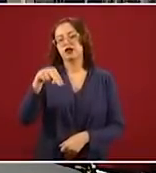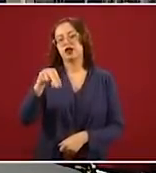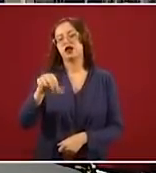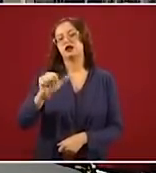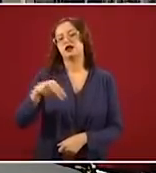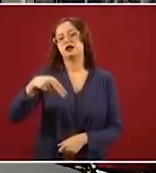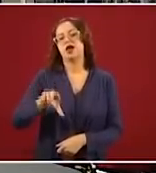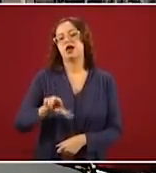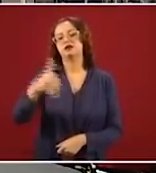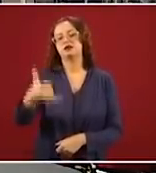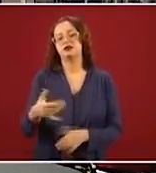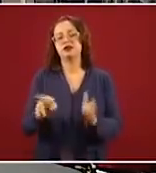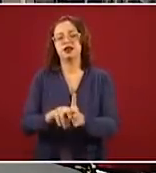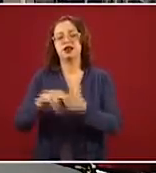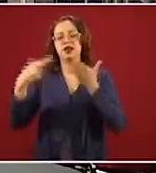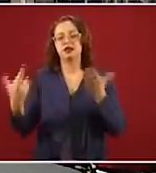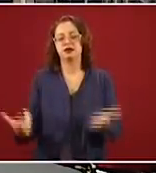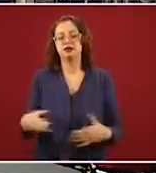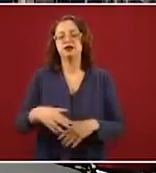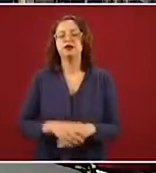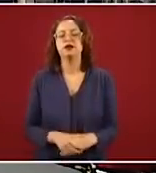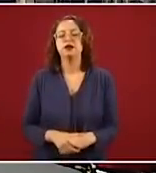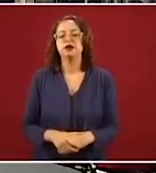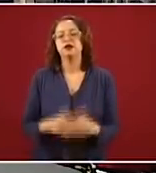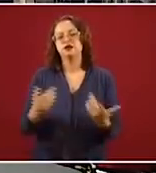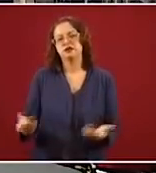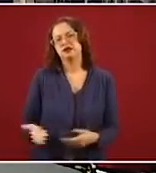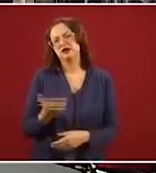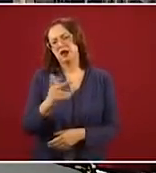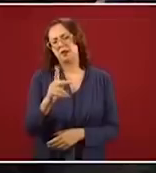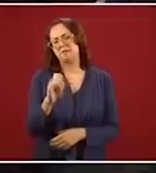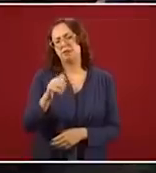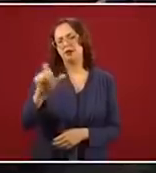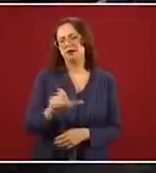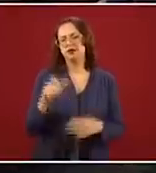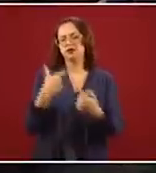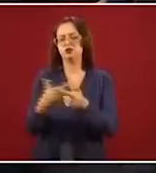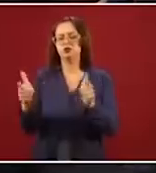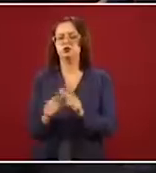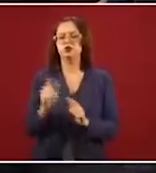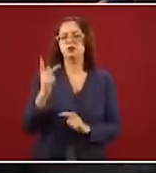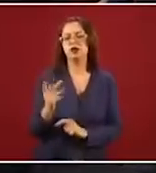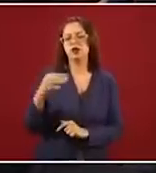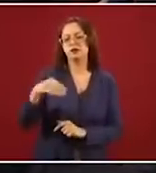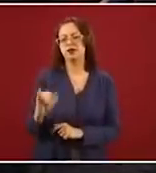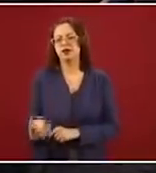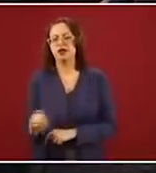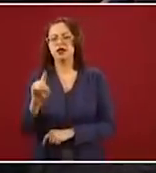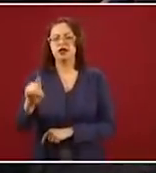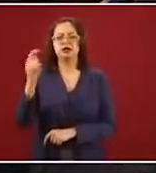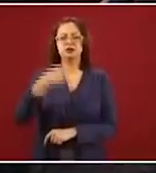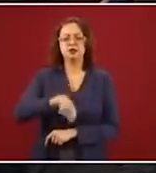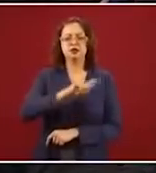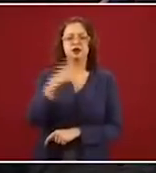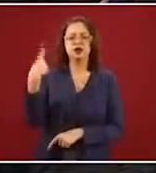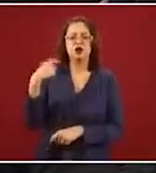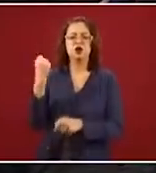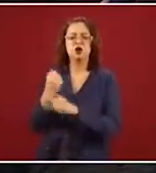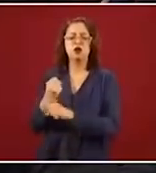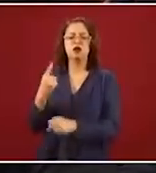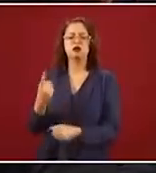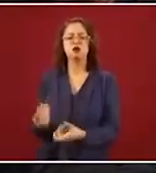Contralínea. Preguntarle sobre Pemex y el grupo PMI. En Vigo, España, hay un conflicto desde octubre del año